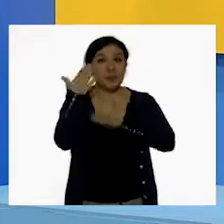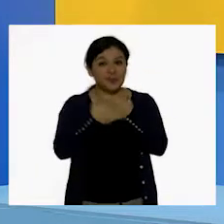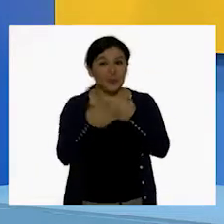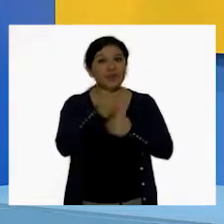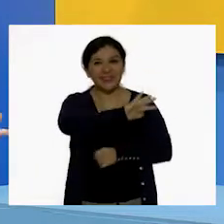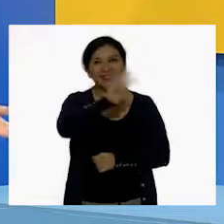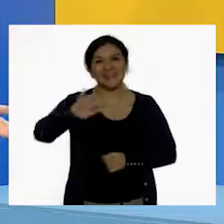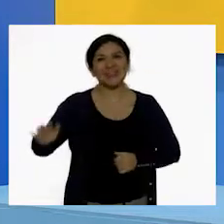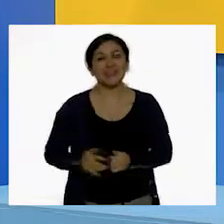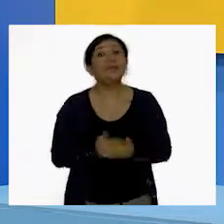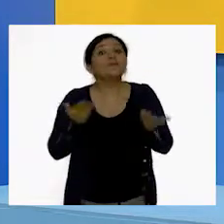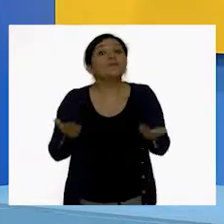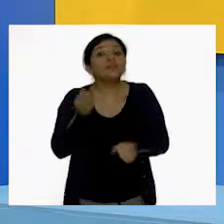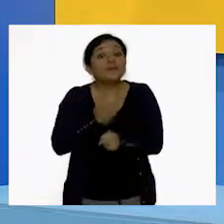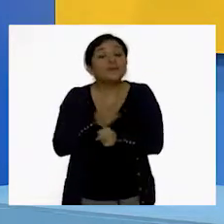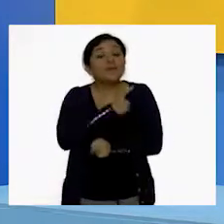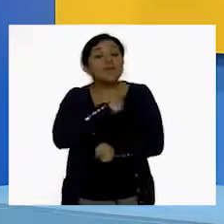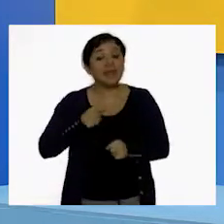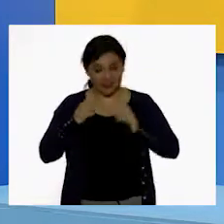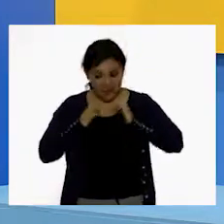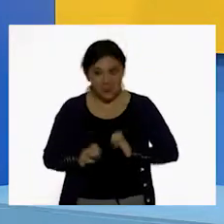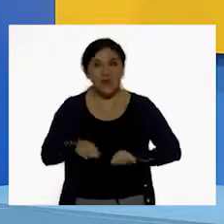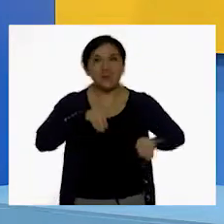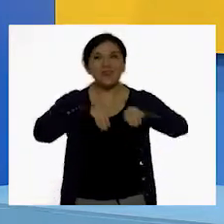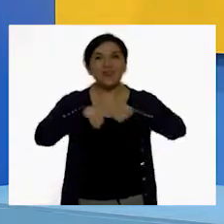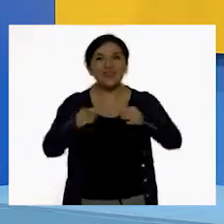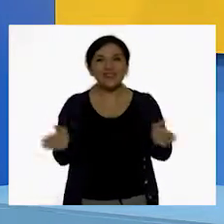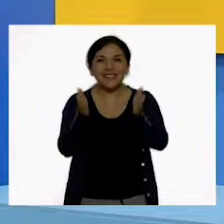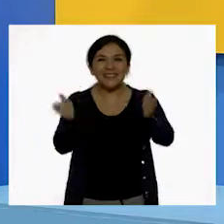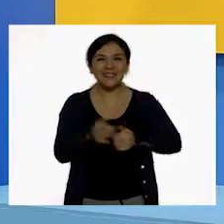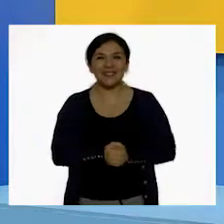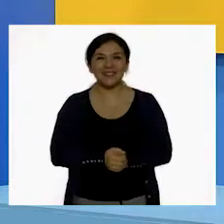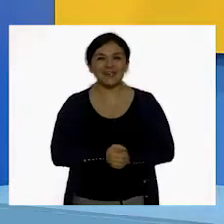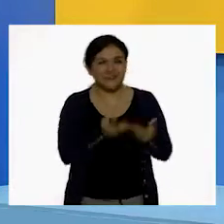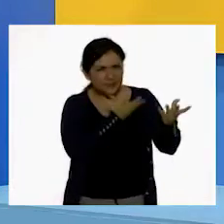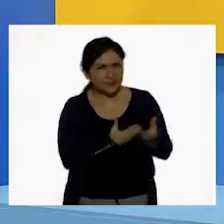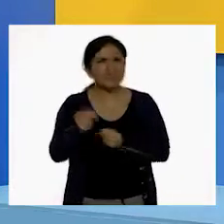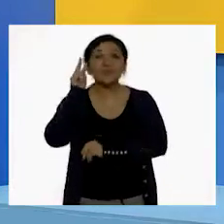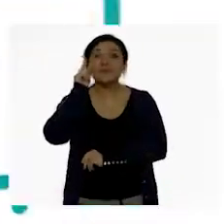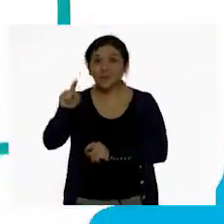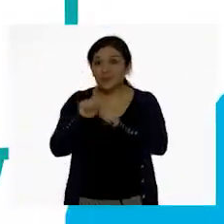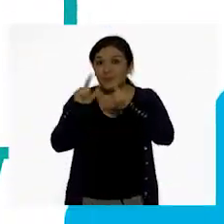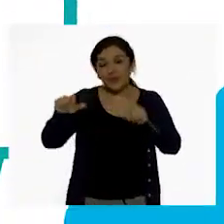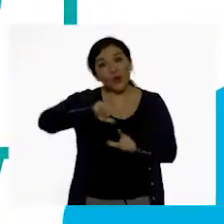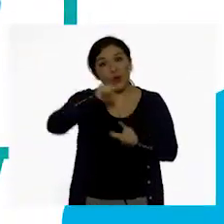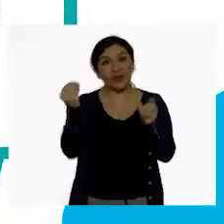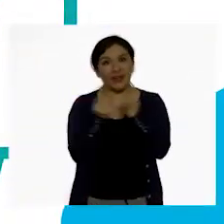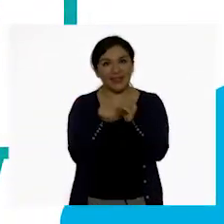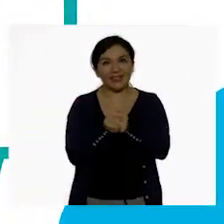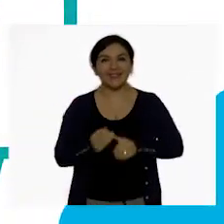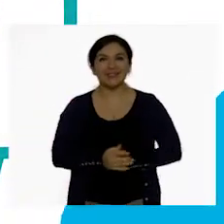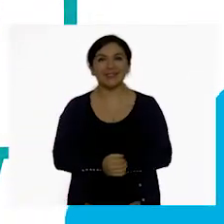la próxima. Pero antes, a movernos un poco. Vamos a la siguiente materia.